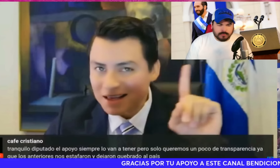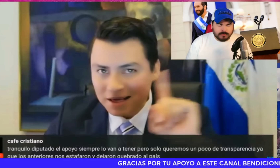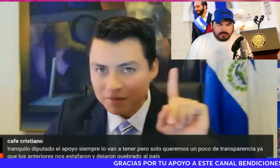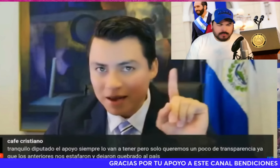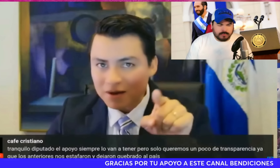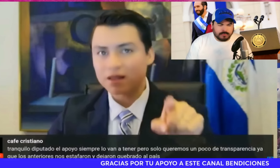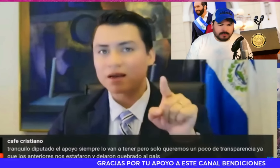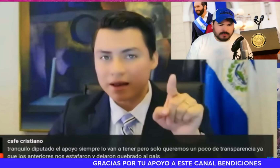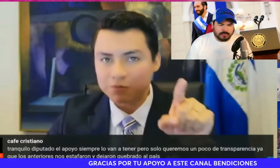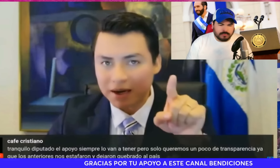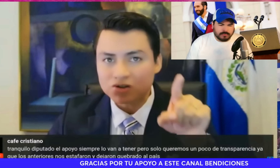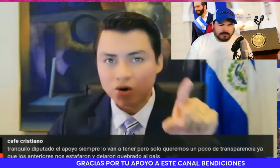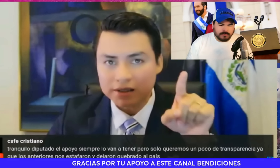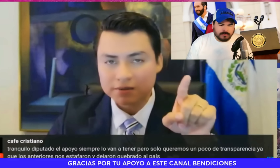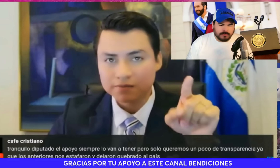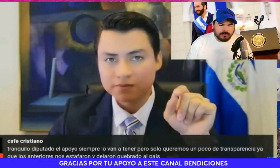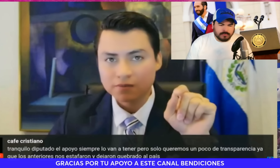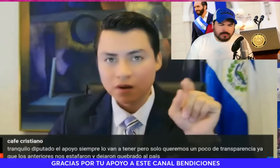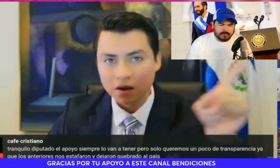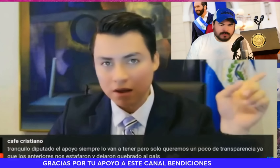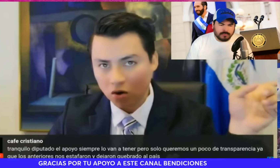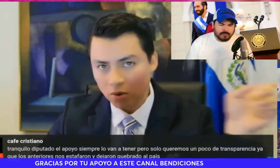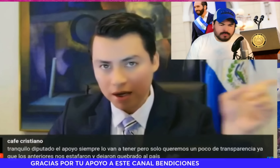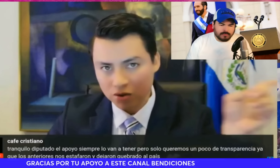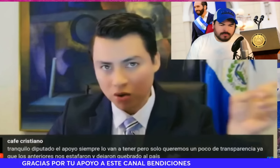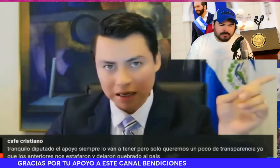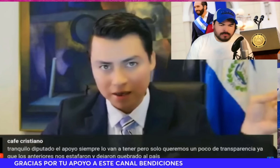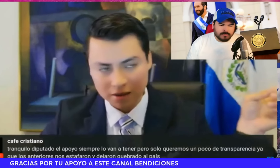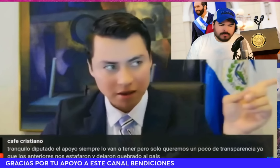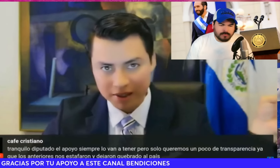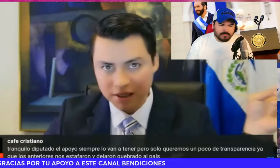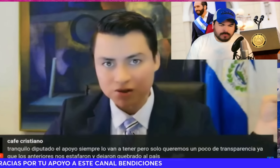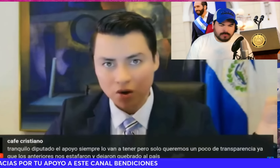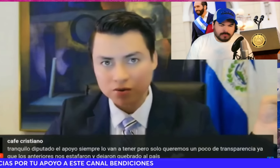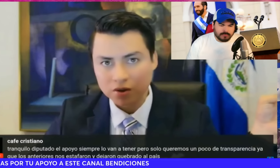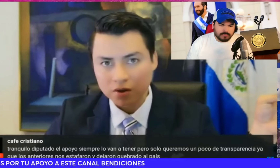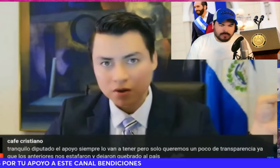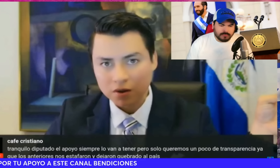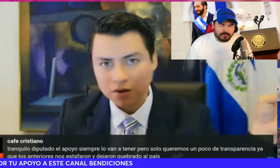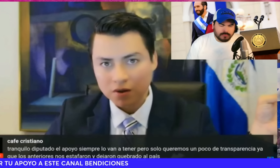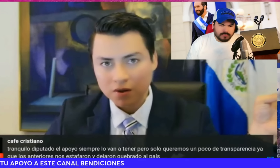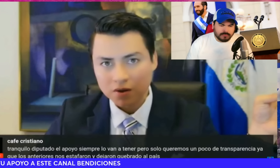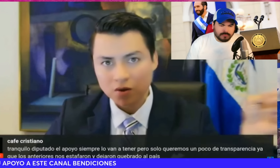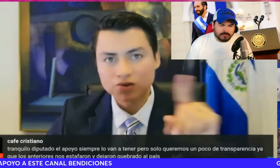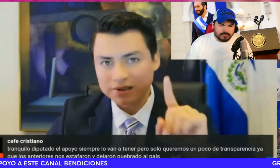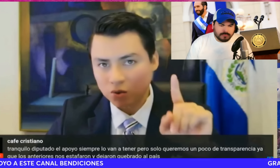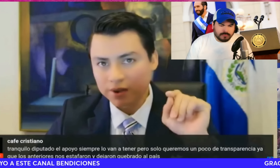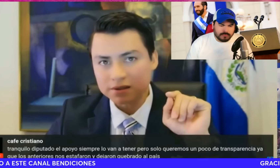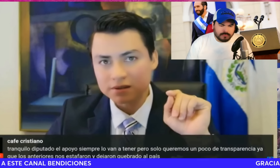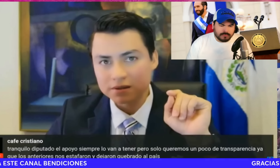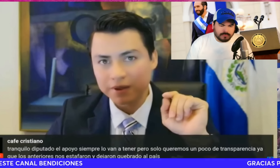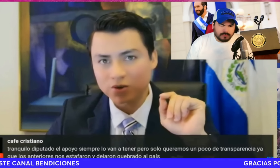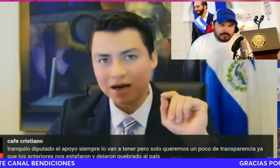lo aó nadie ella va a tener que dar explicaciones de cómo engañó al la agente de administración con